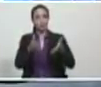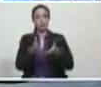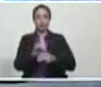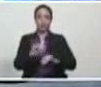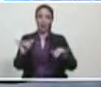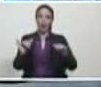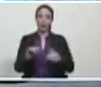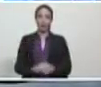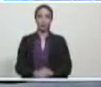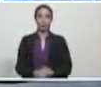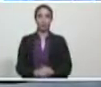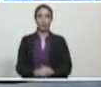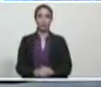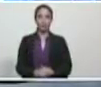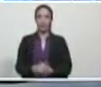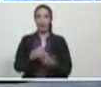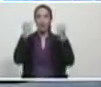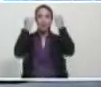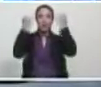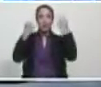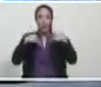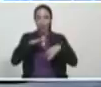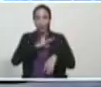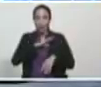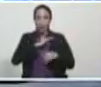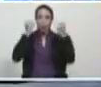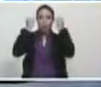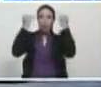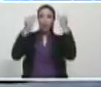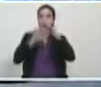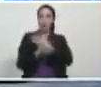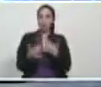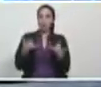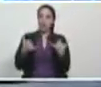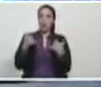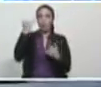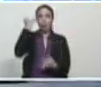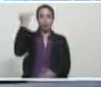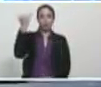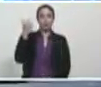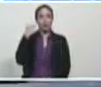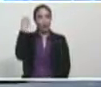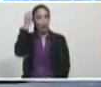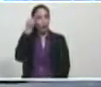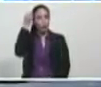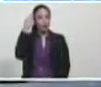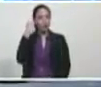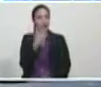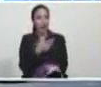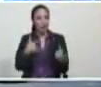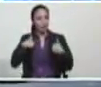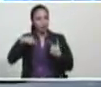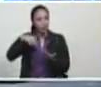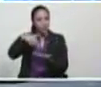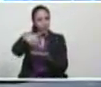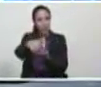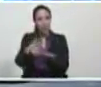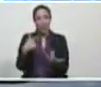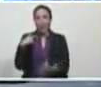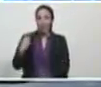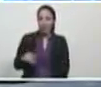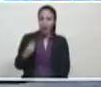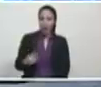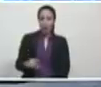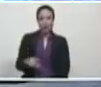tener nuestra voz, a pensar con cabeza propia, a actuar con mano propia, a caminar con pies propios, a no